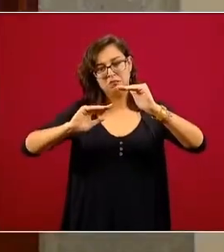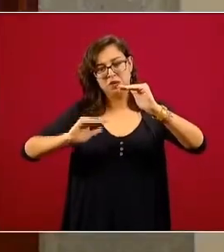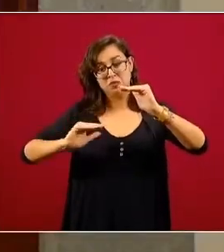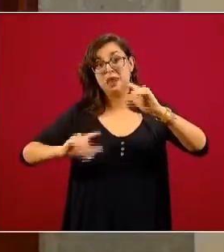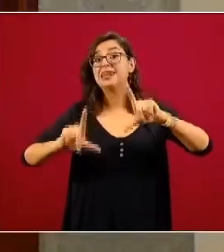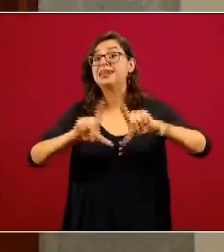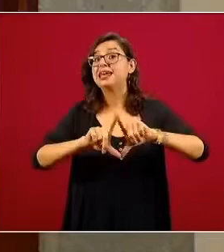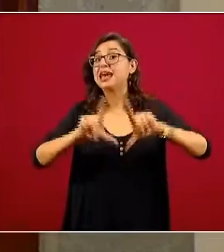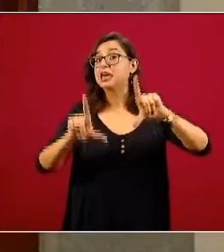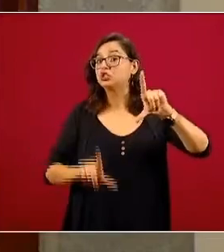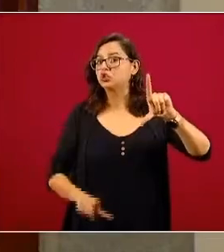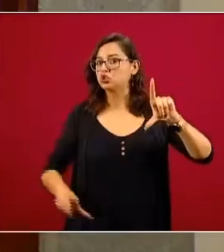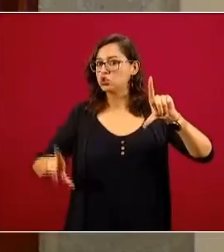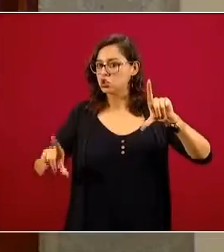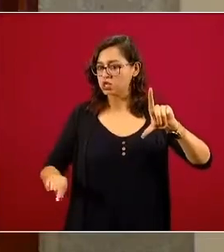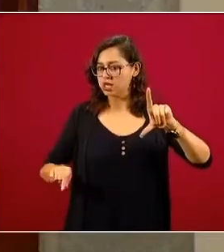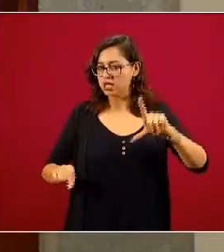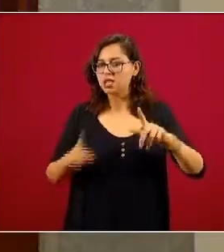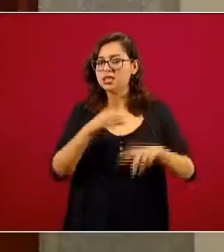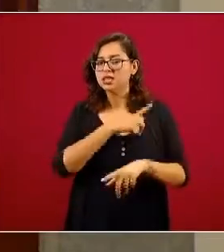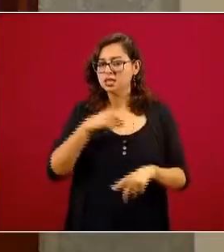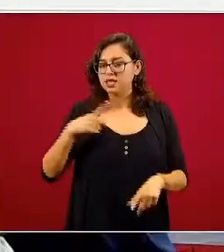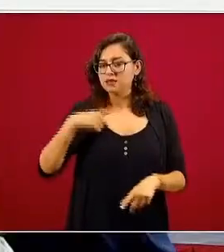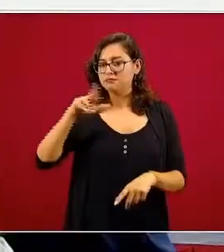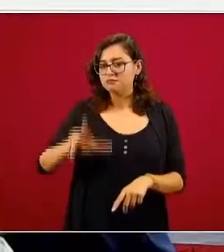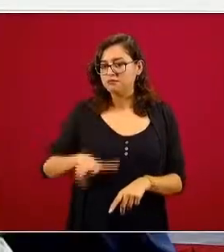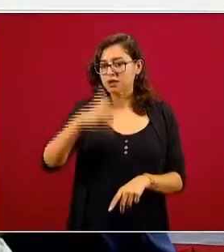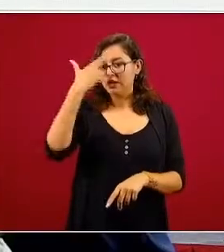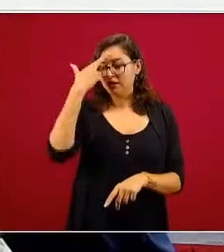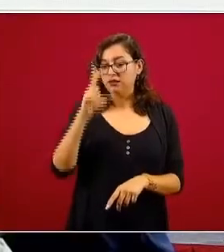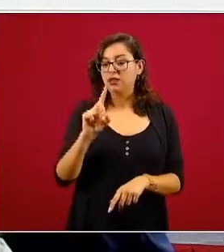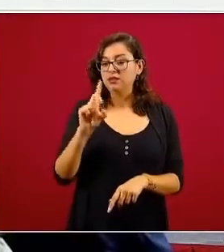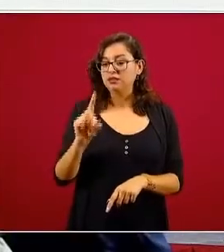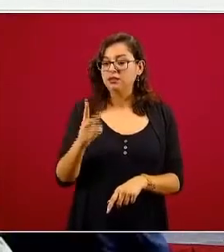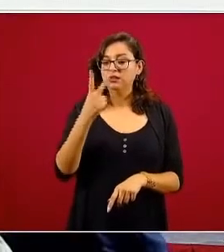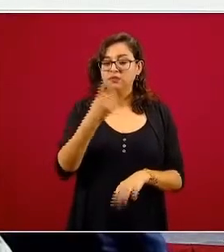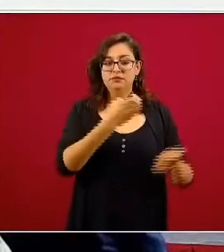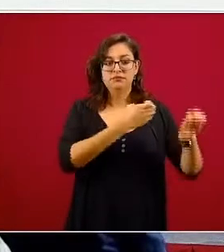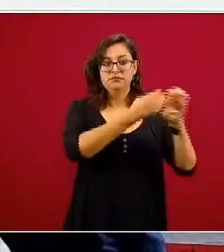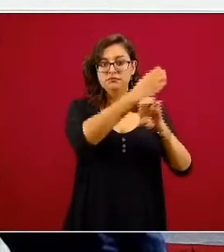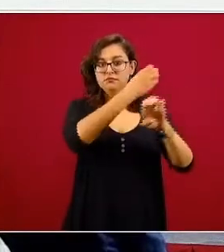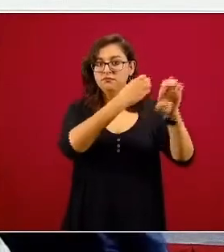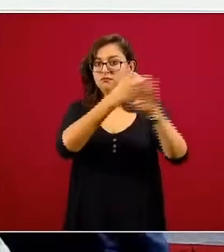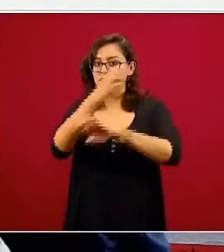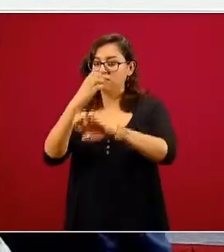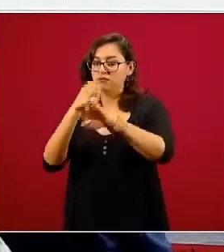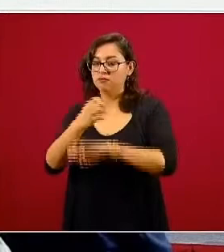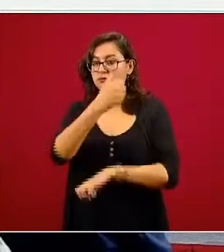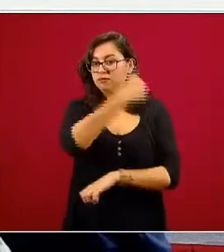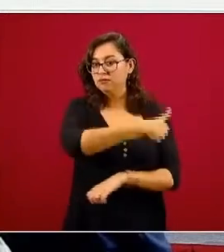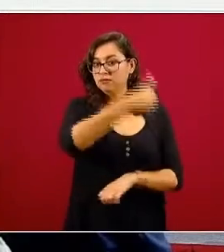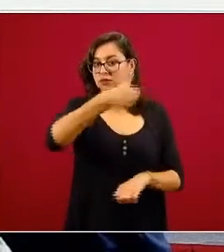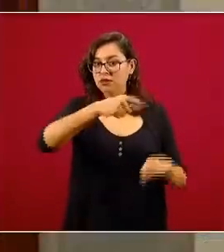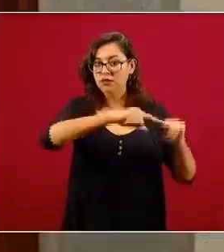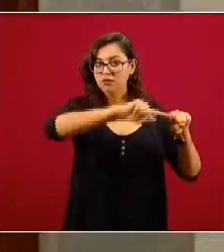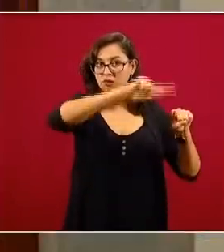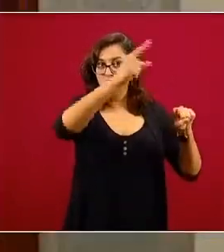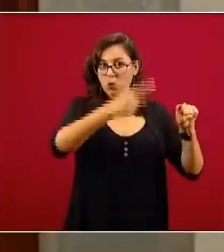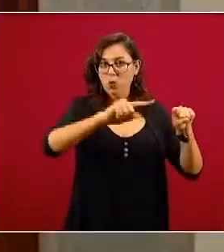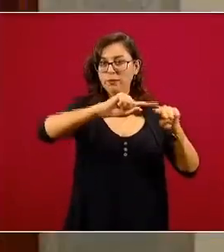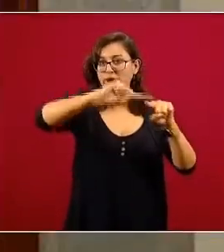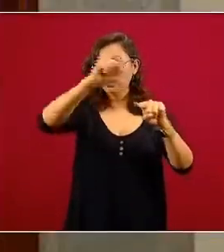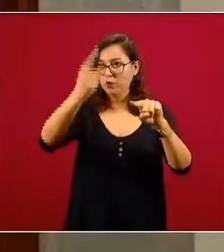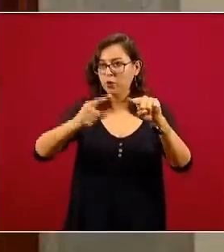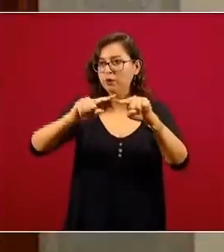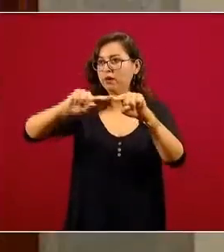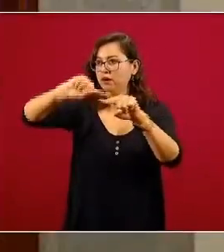nacional, recordando que esta curva se construye de las 32 curvas o de los 32 escenarios que se están